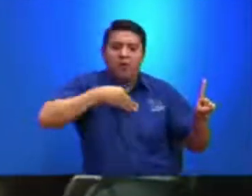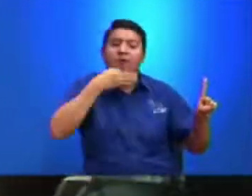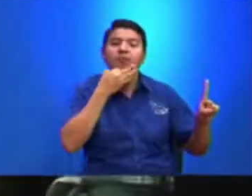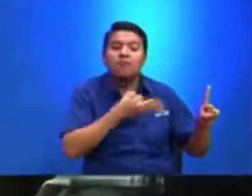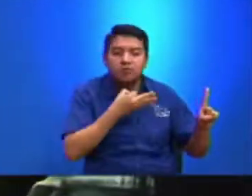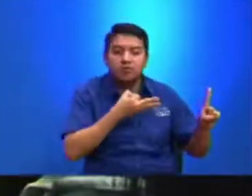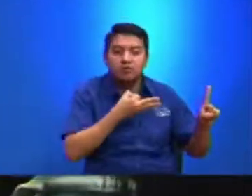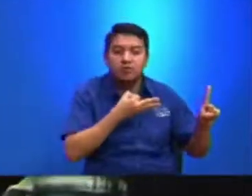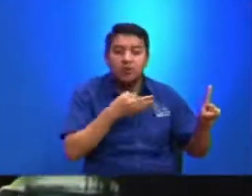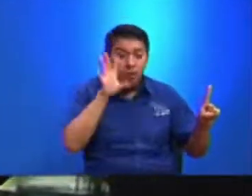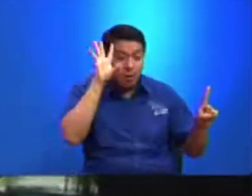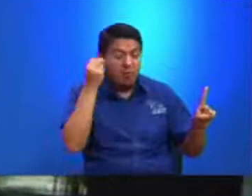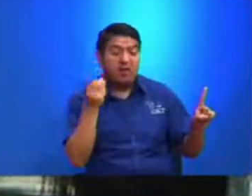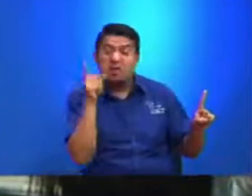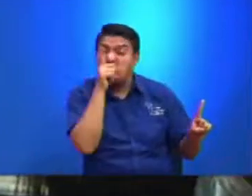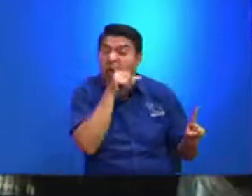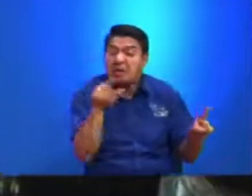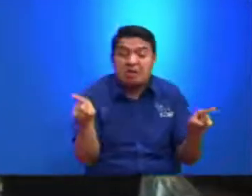Pavarotti,